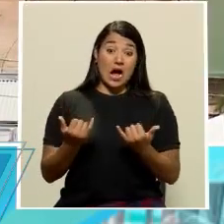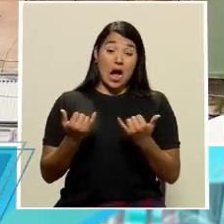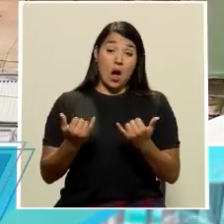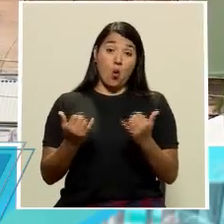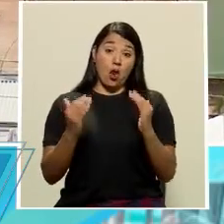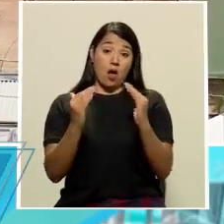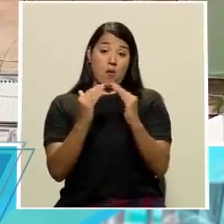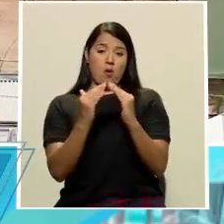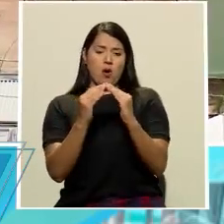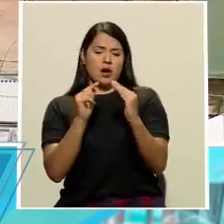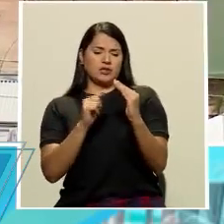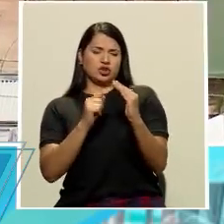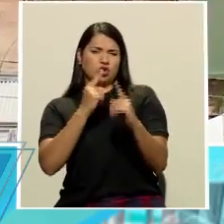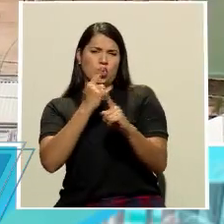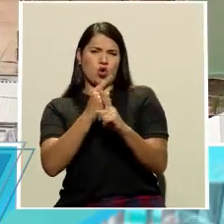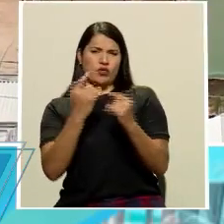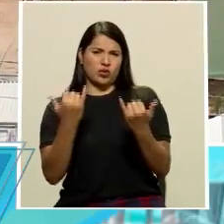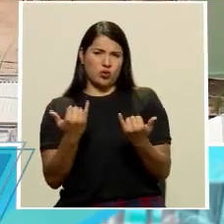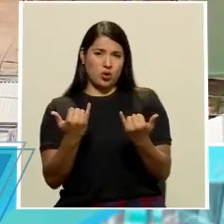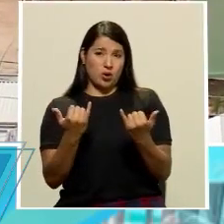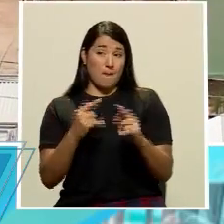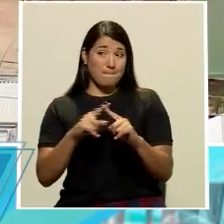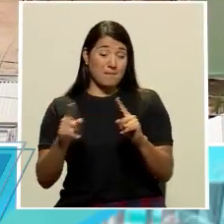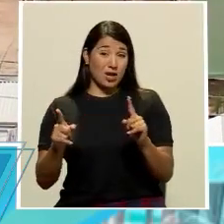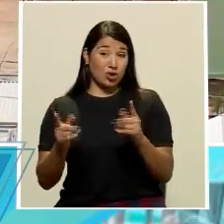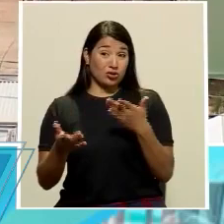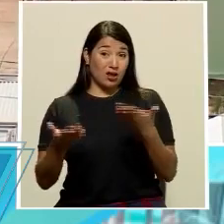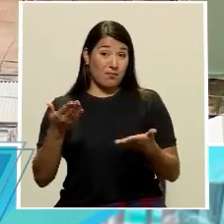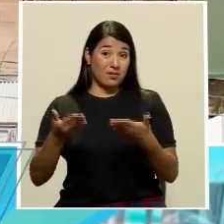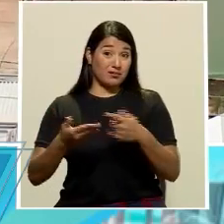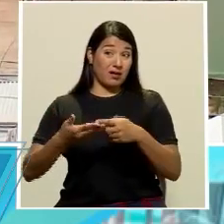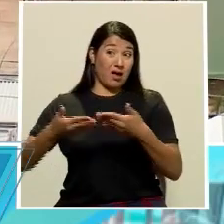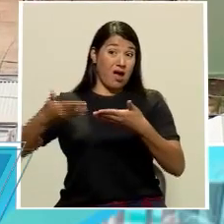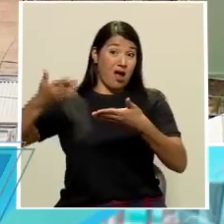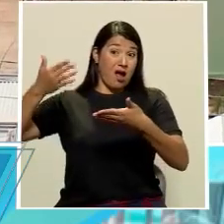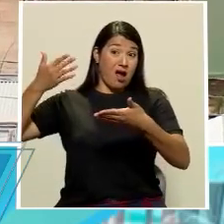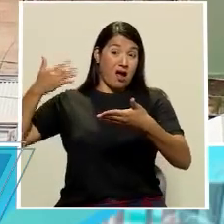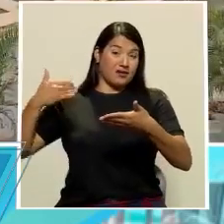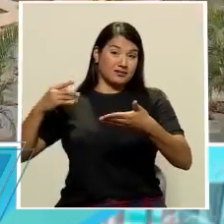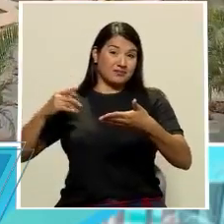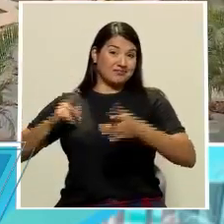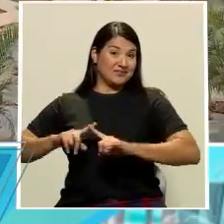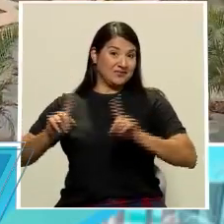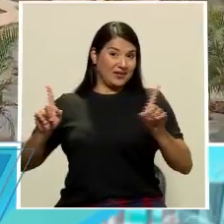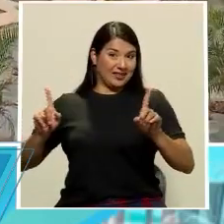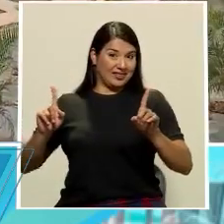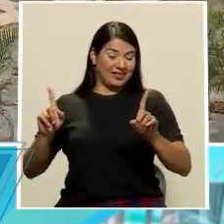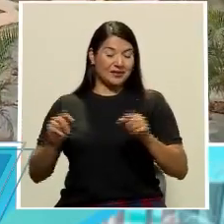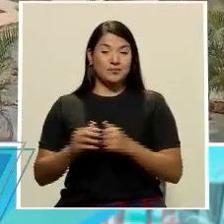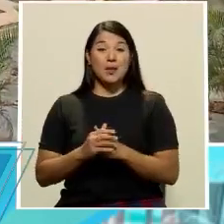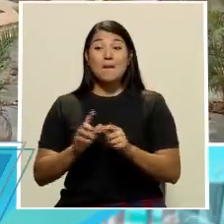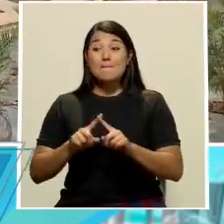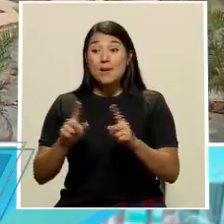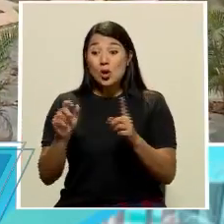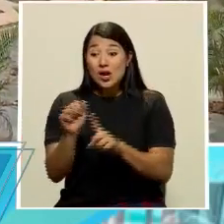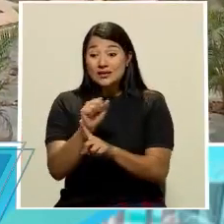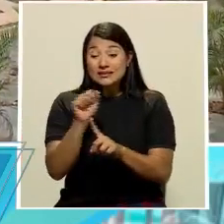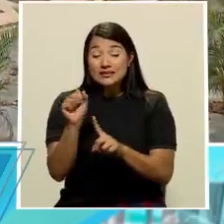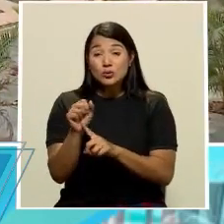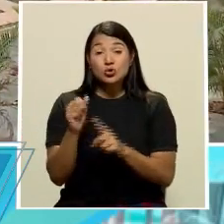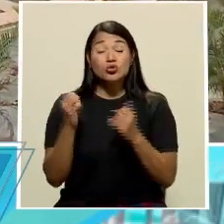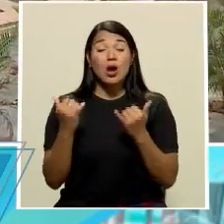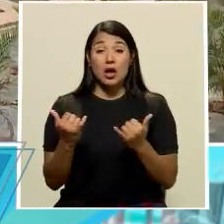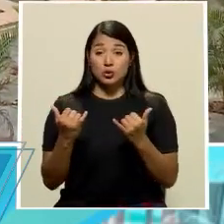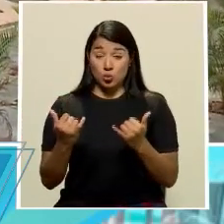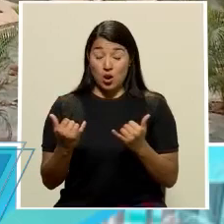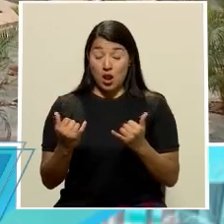para una vivienda, hace 100 años, 200 años pudo ser diferente. Pero bueno, ubicándonos en el momento actual,